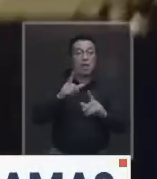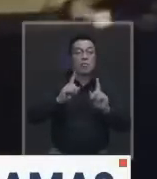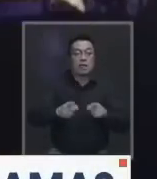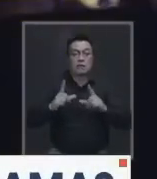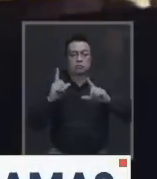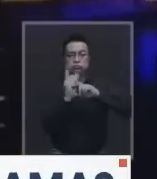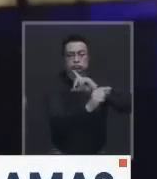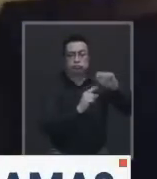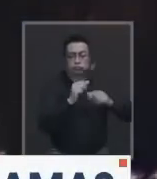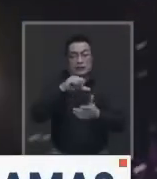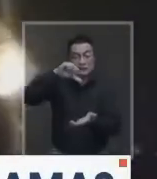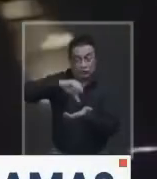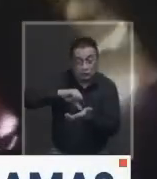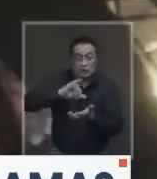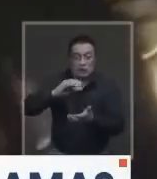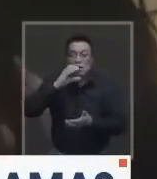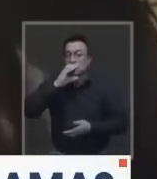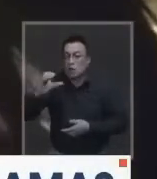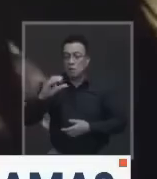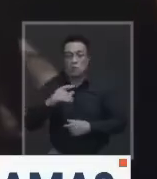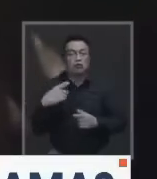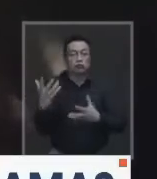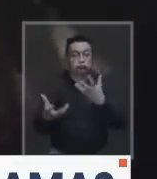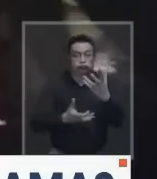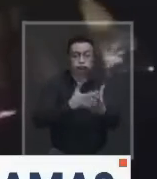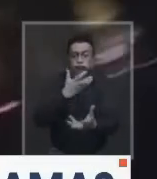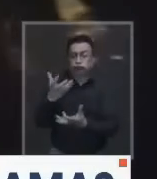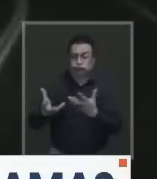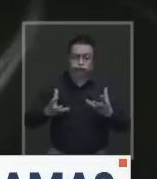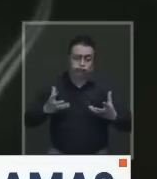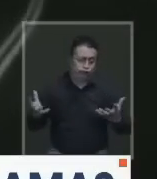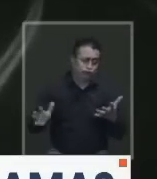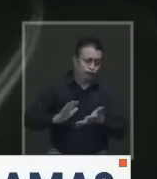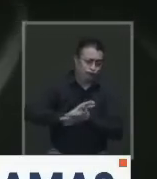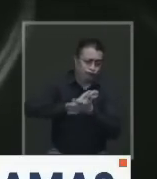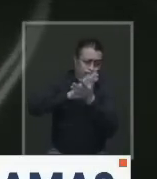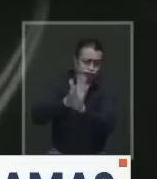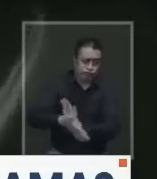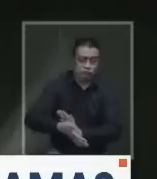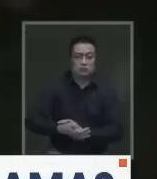en el sector urbano en el rural las llamas llegaron ya arrasaron